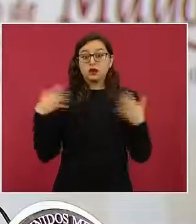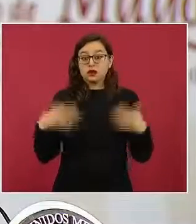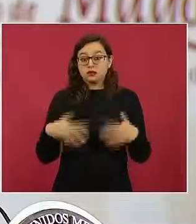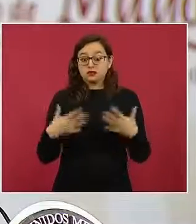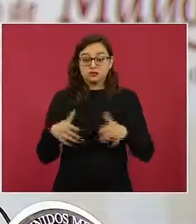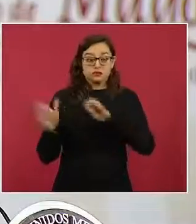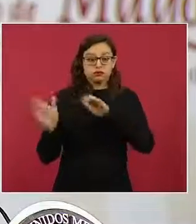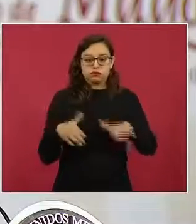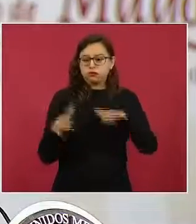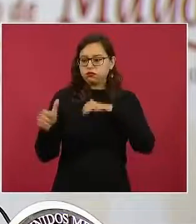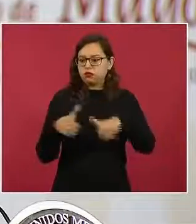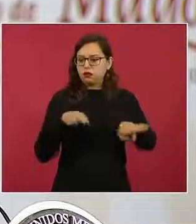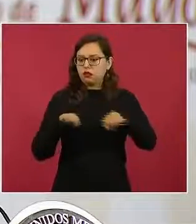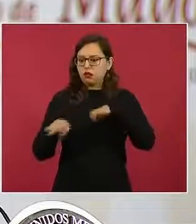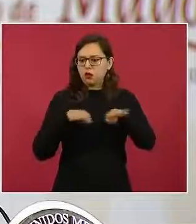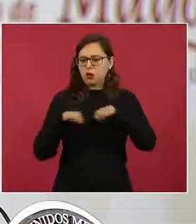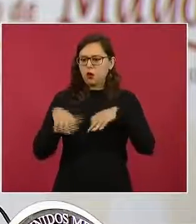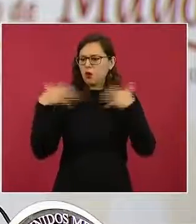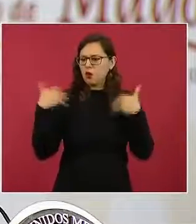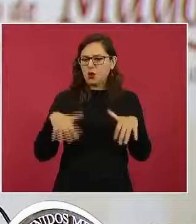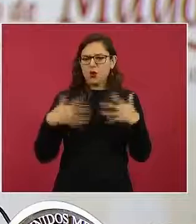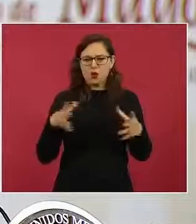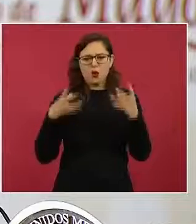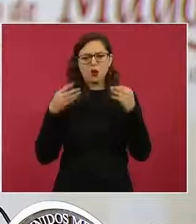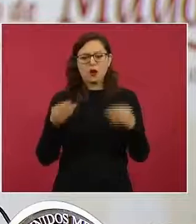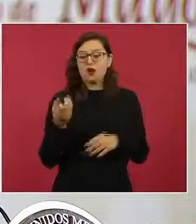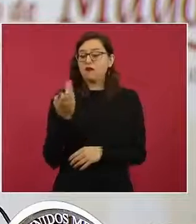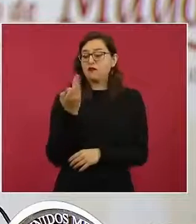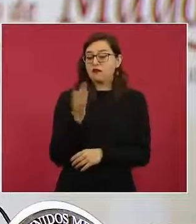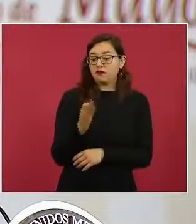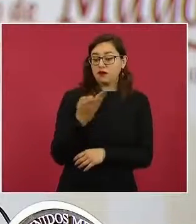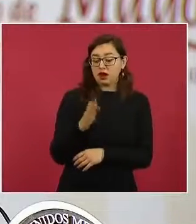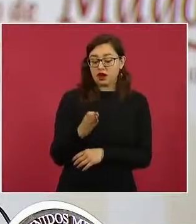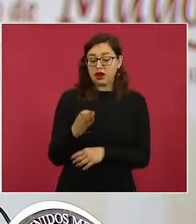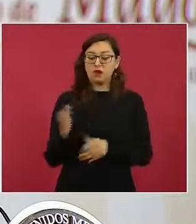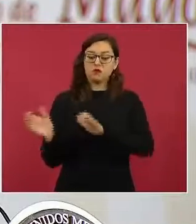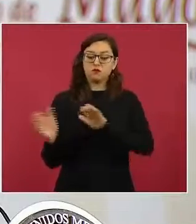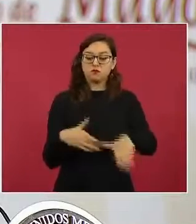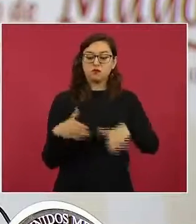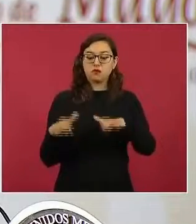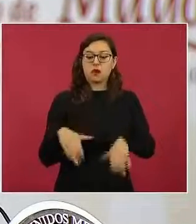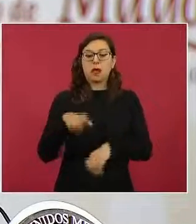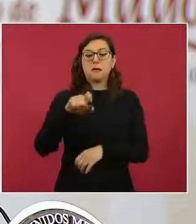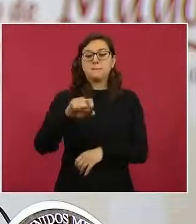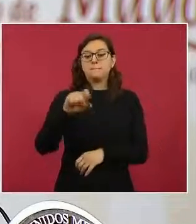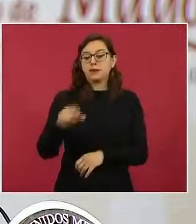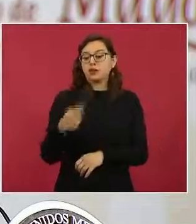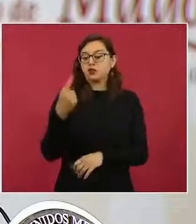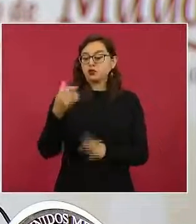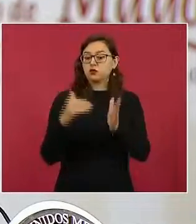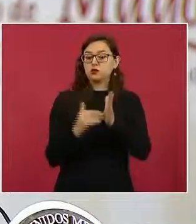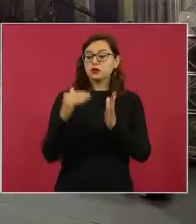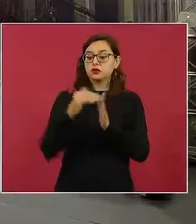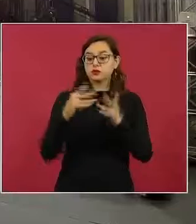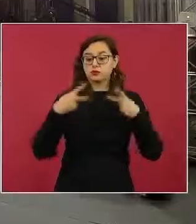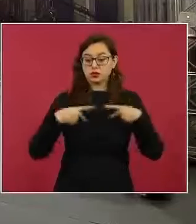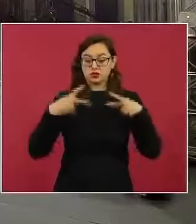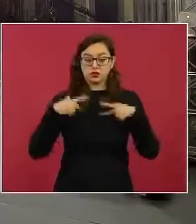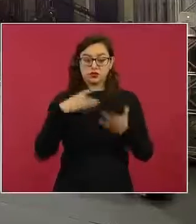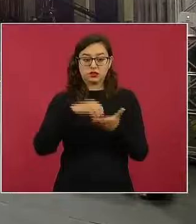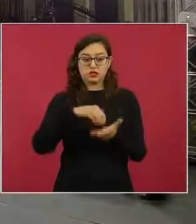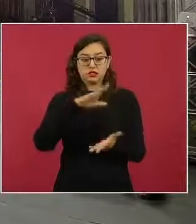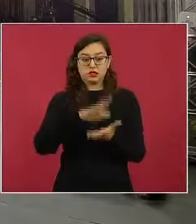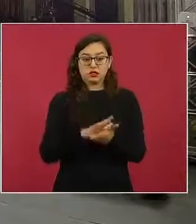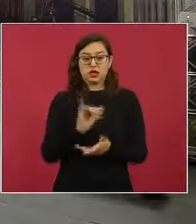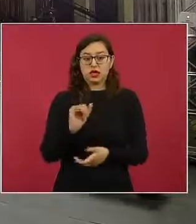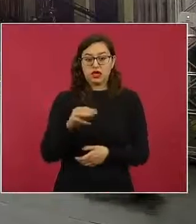creación de empleos. En febrero cerramos con casi 21 millones de trabajadores registrados en el Seguro Social.